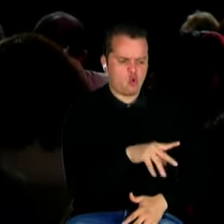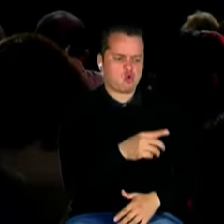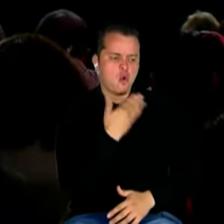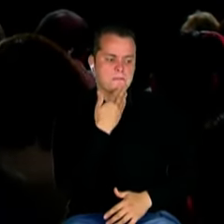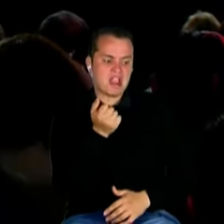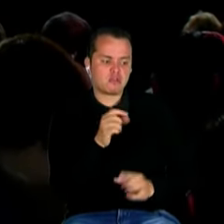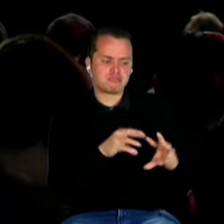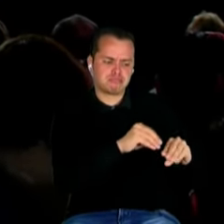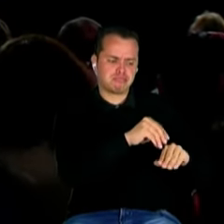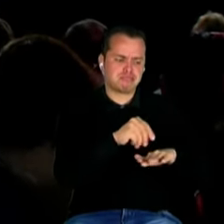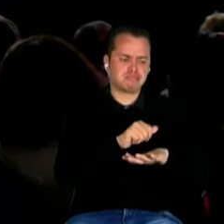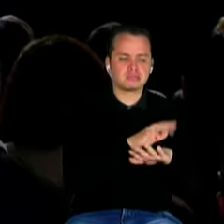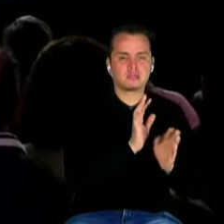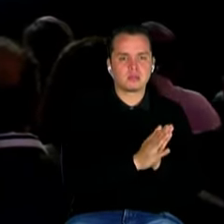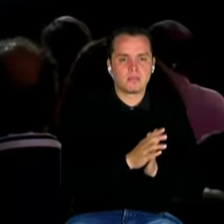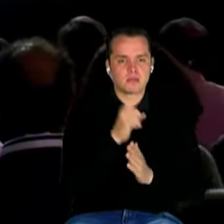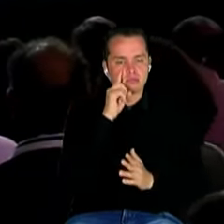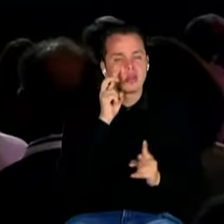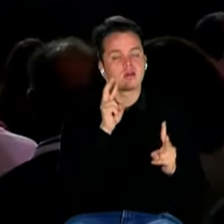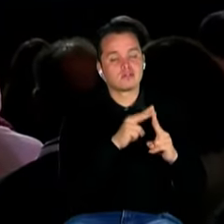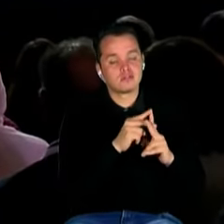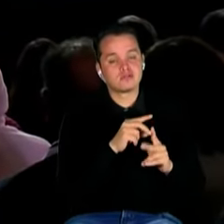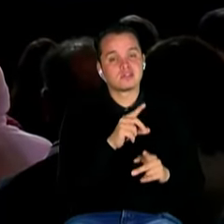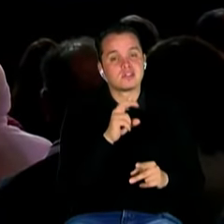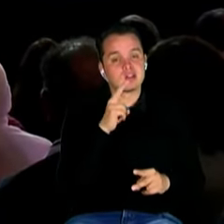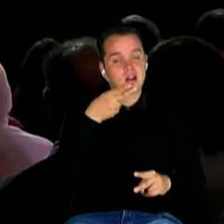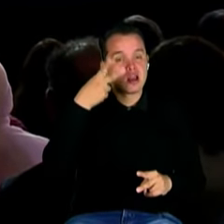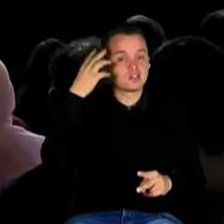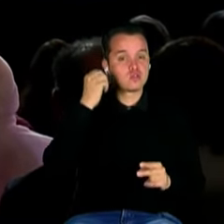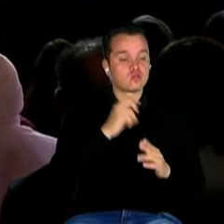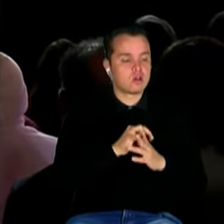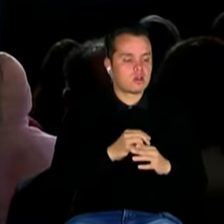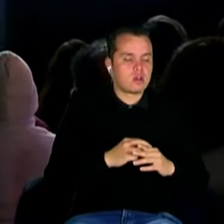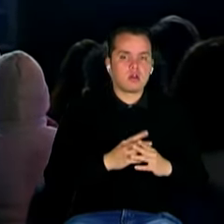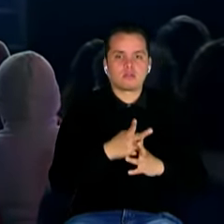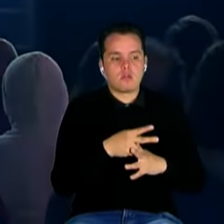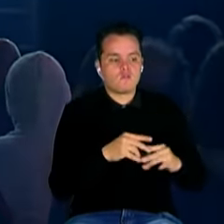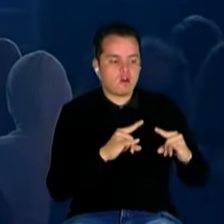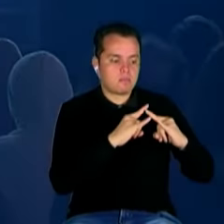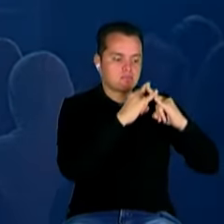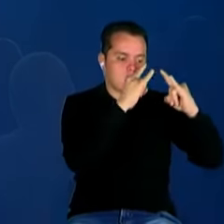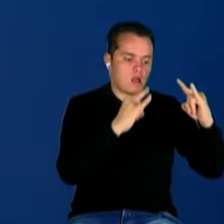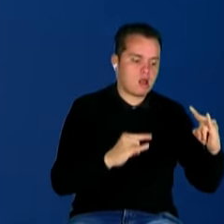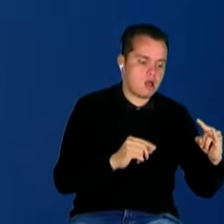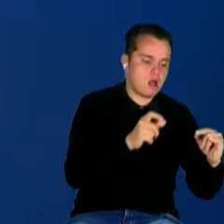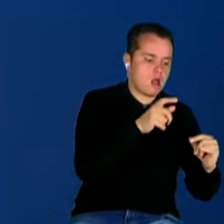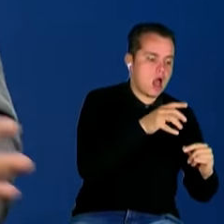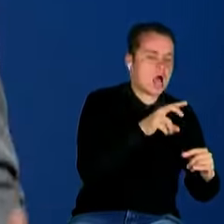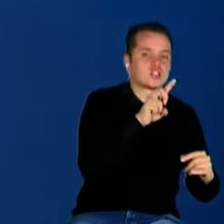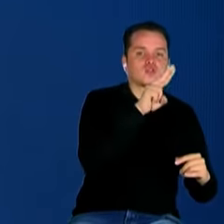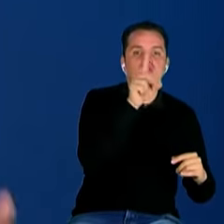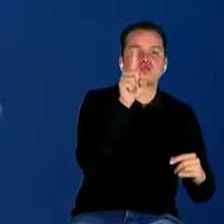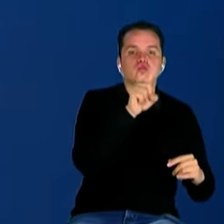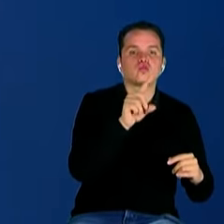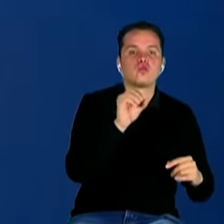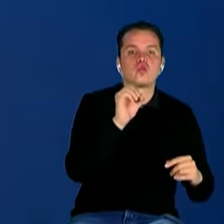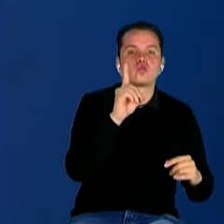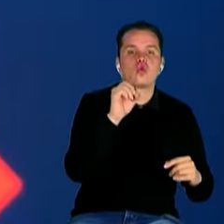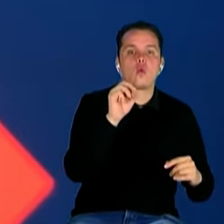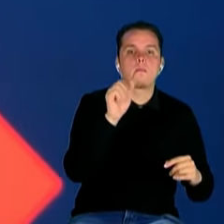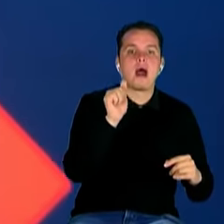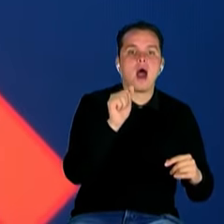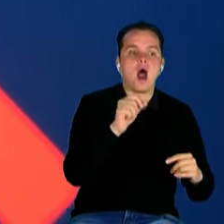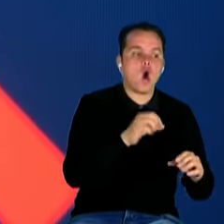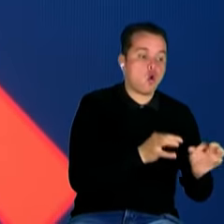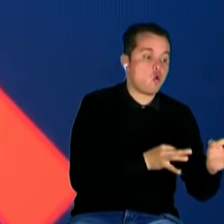mejor tierra. Pero usted conoce la historia de Lot. Dice que se fue arrimando cada vez más a Sodoma. Y Sodoma era un pueblo